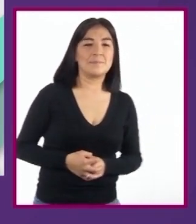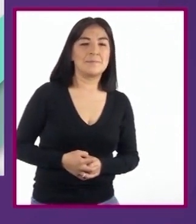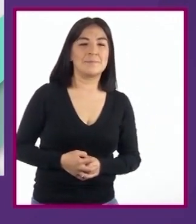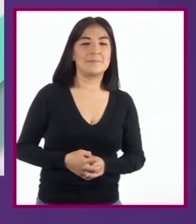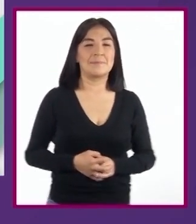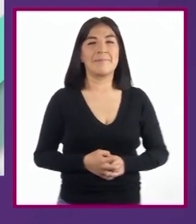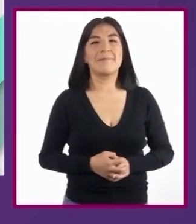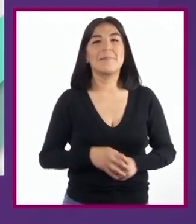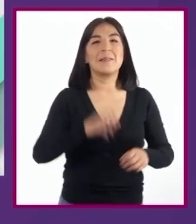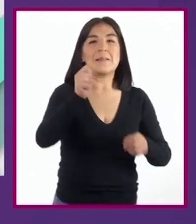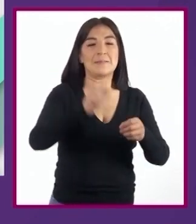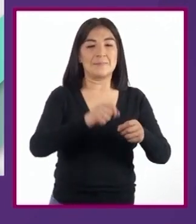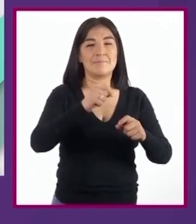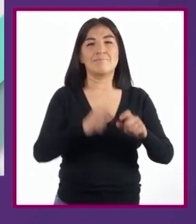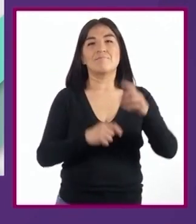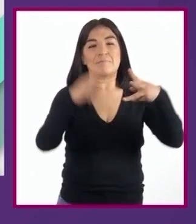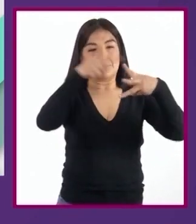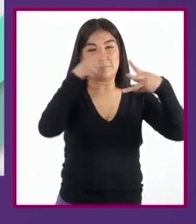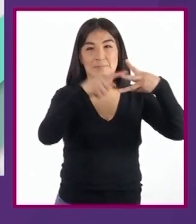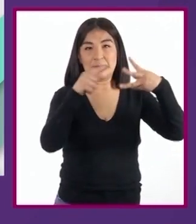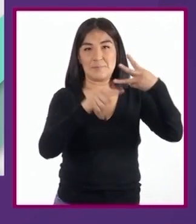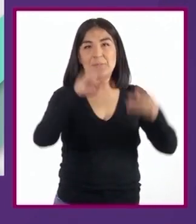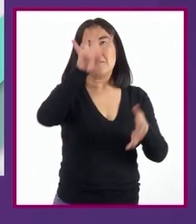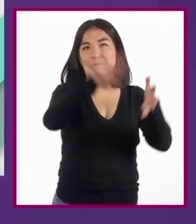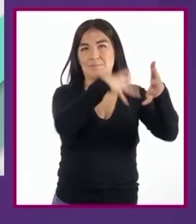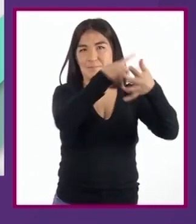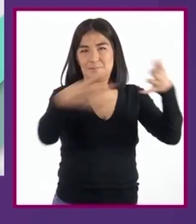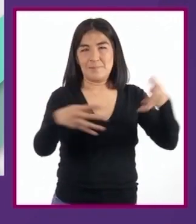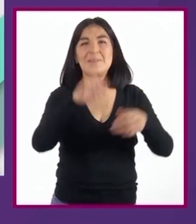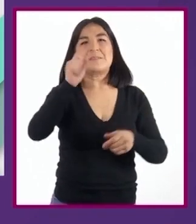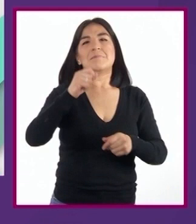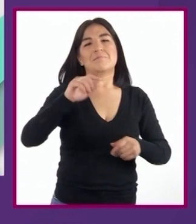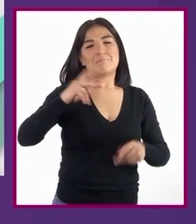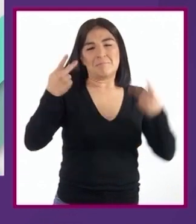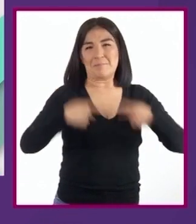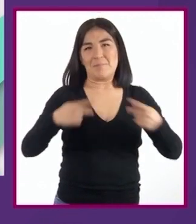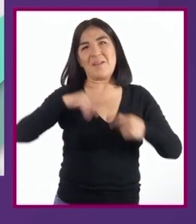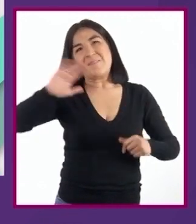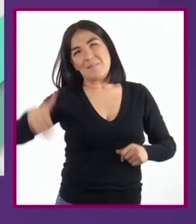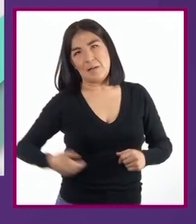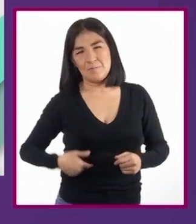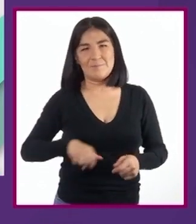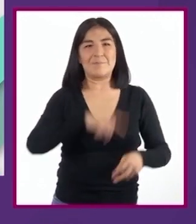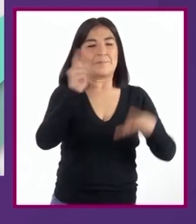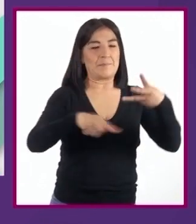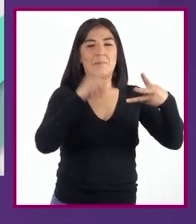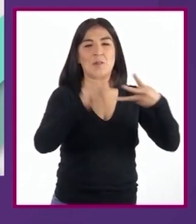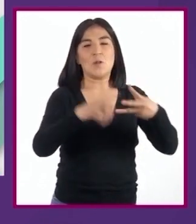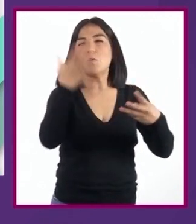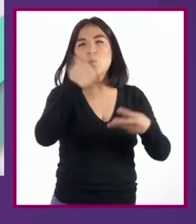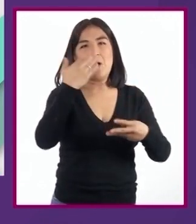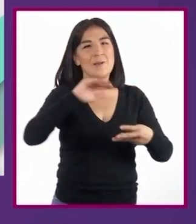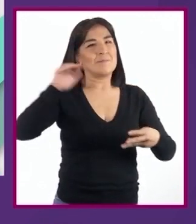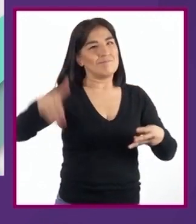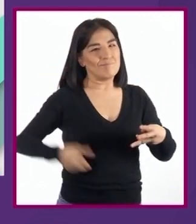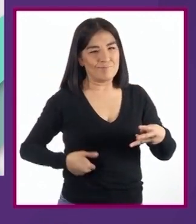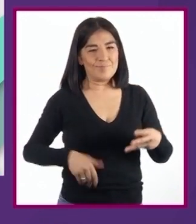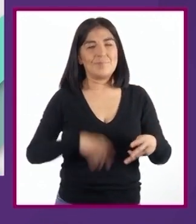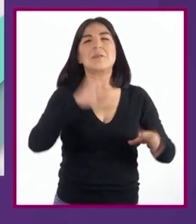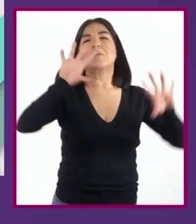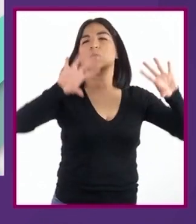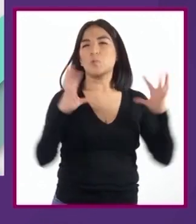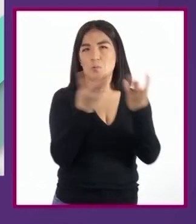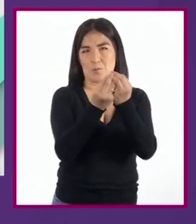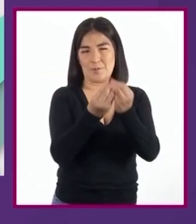Acomodemos en 3 columnas a los pacientes que tienen fractura y a los que no, así con una columna del